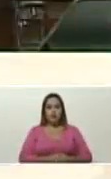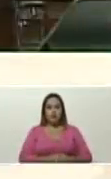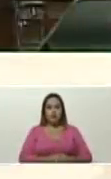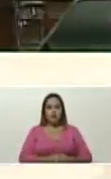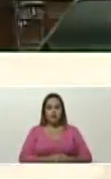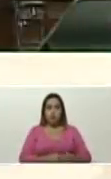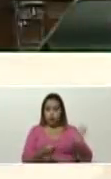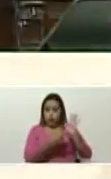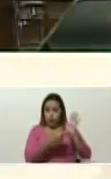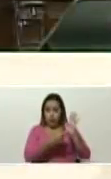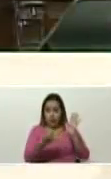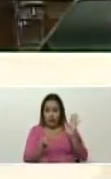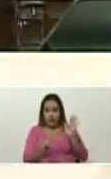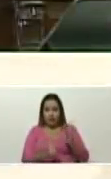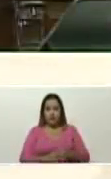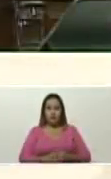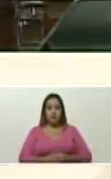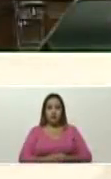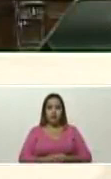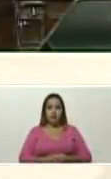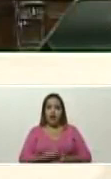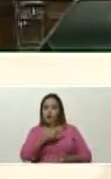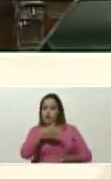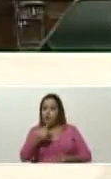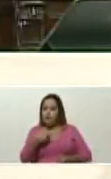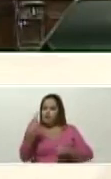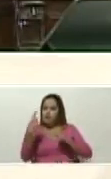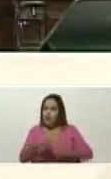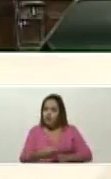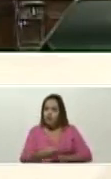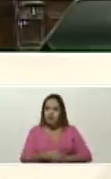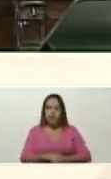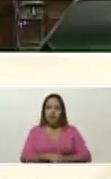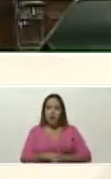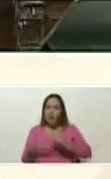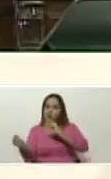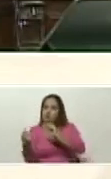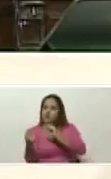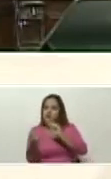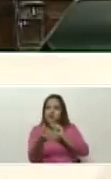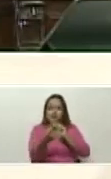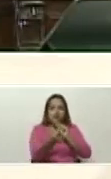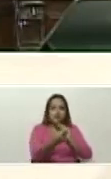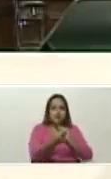Aquí están. Nosotros tenemos que debatir